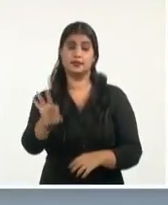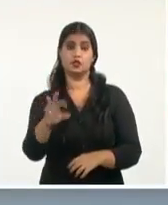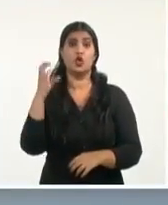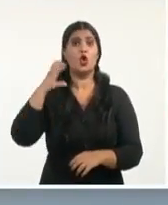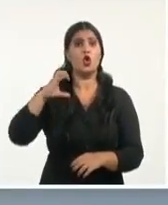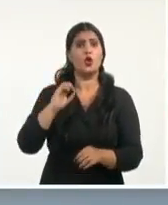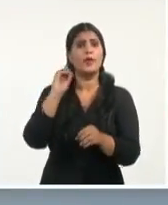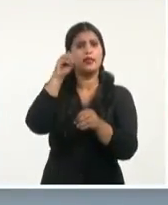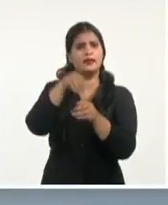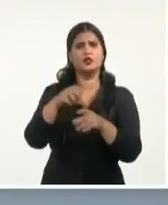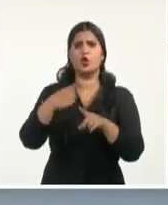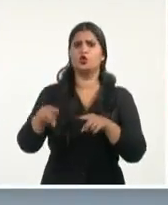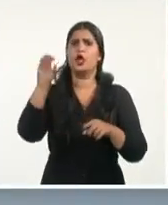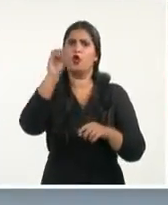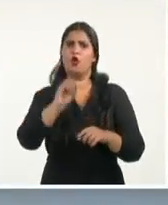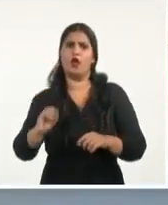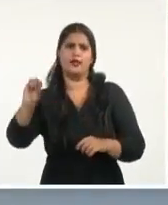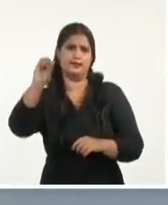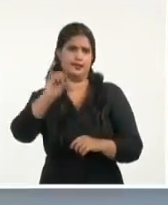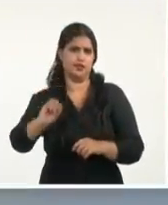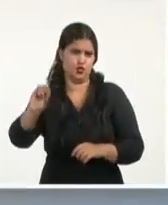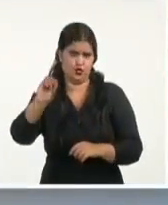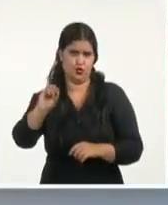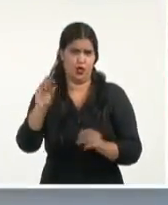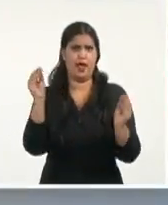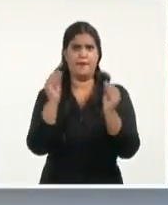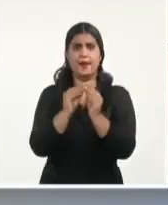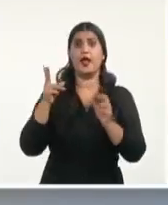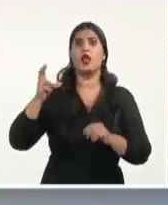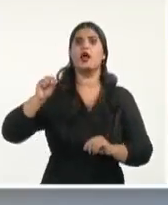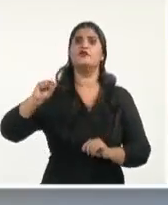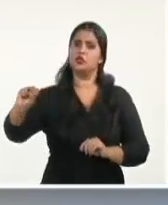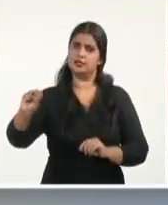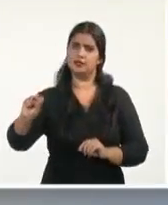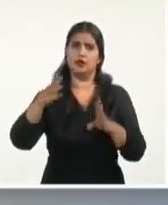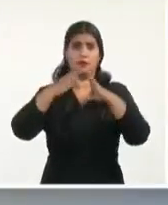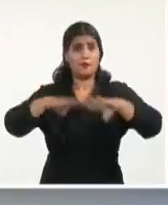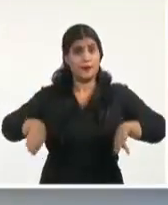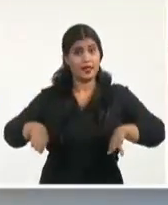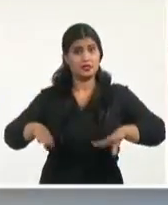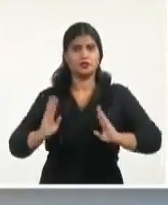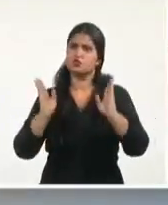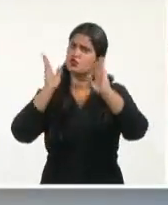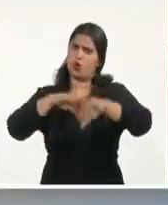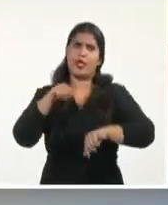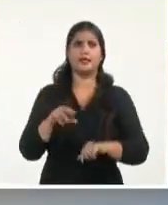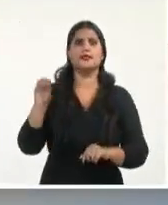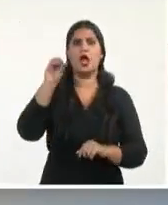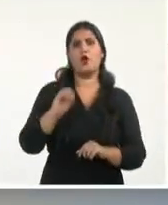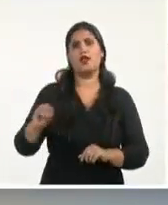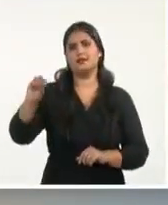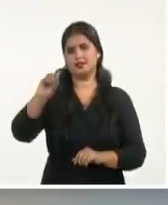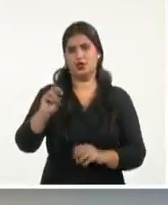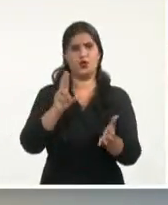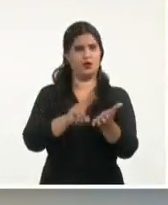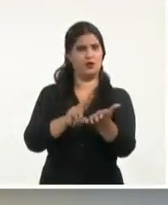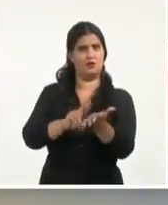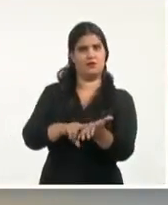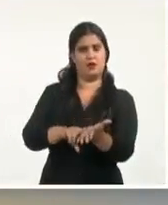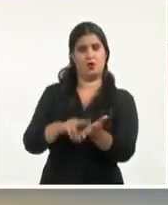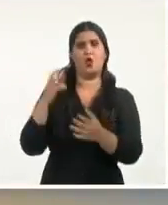convierte prácticamente en parte de un ejército transnacional. Entonces esa transnacionalización de las